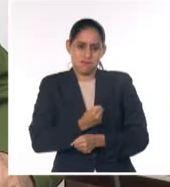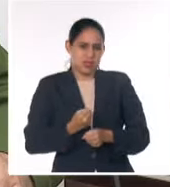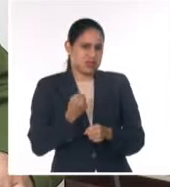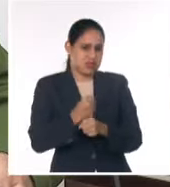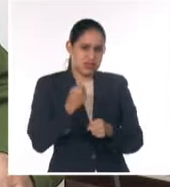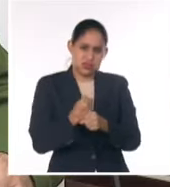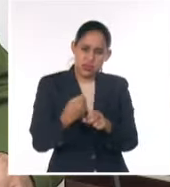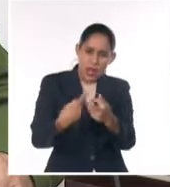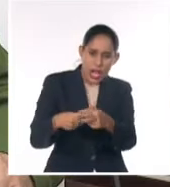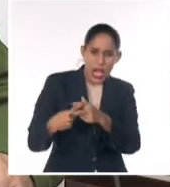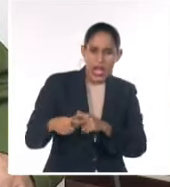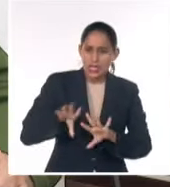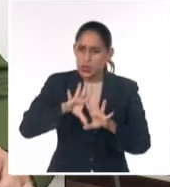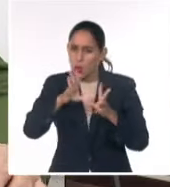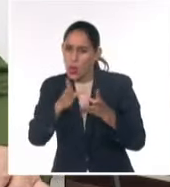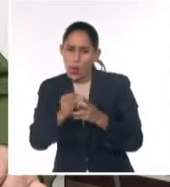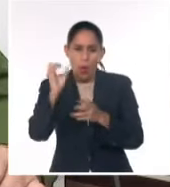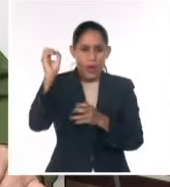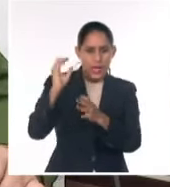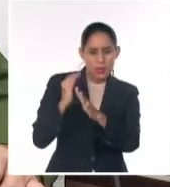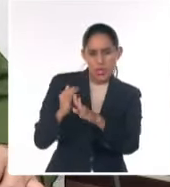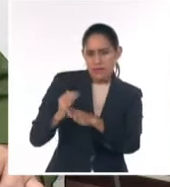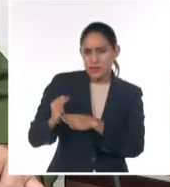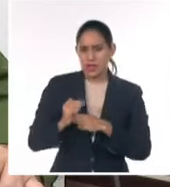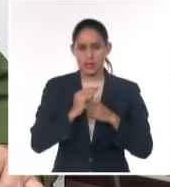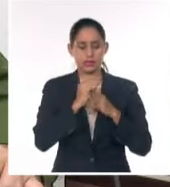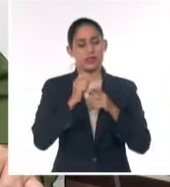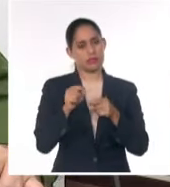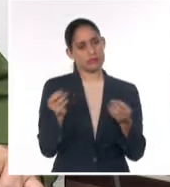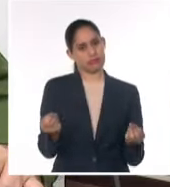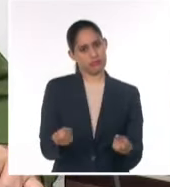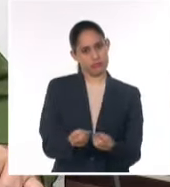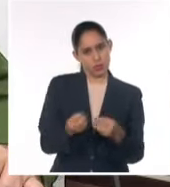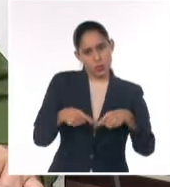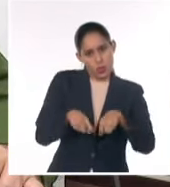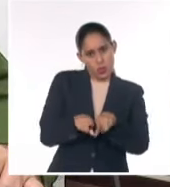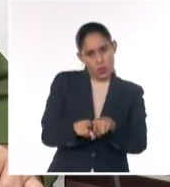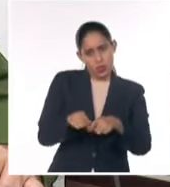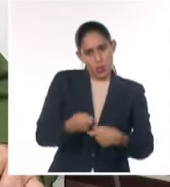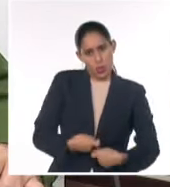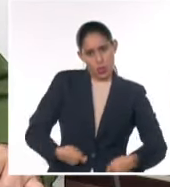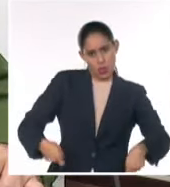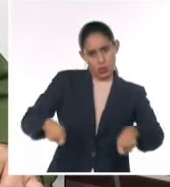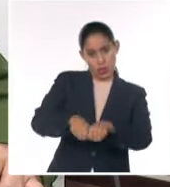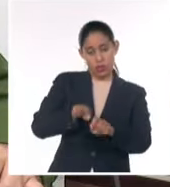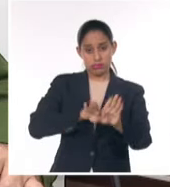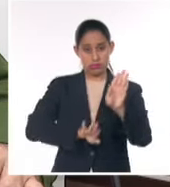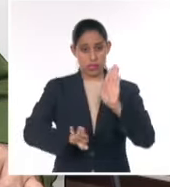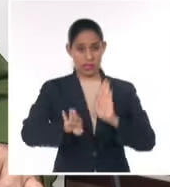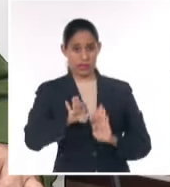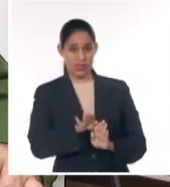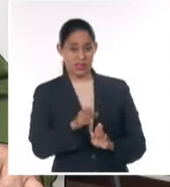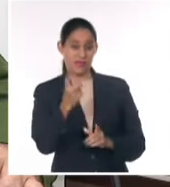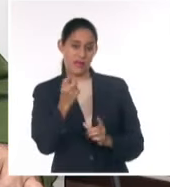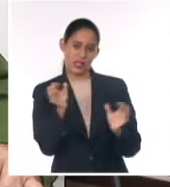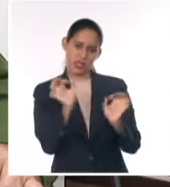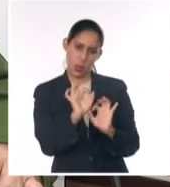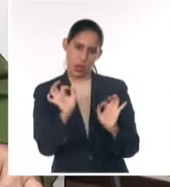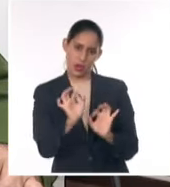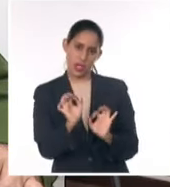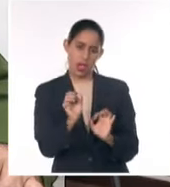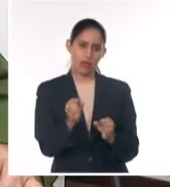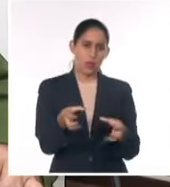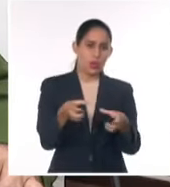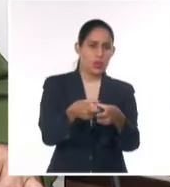por parte de todos los organismos, por parte de todas las estructuras de los consejos de defensa, y ahora nos van quedando un grupo